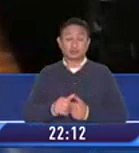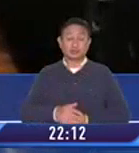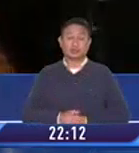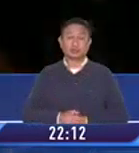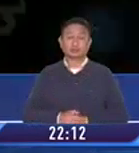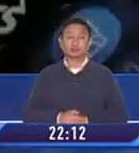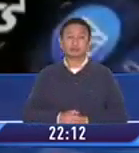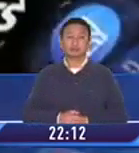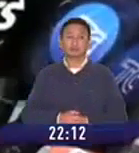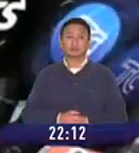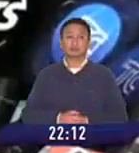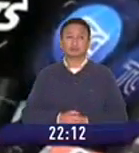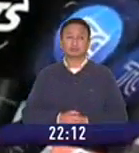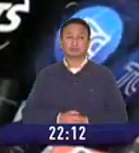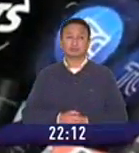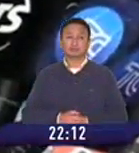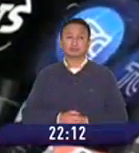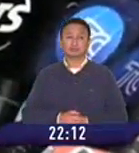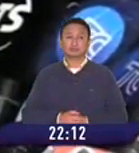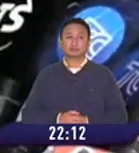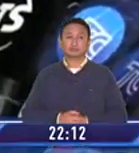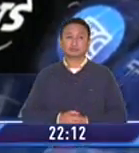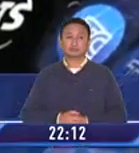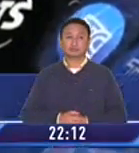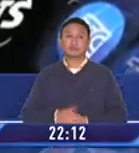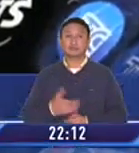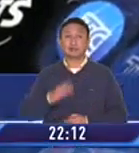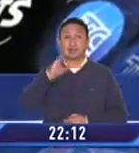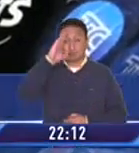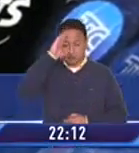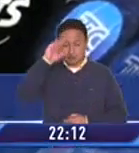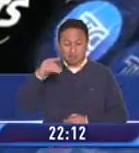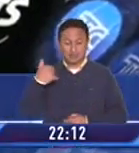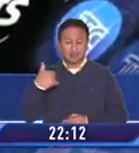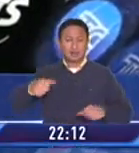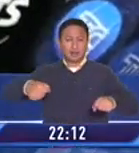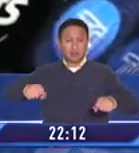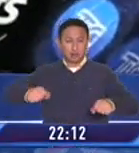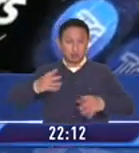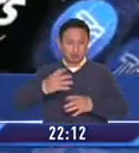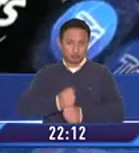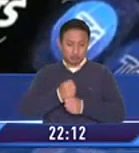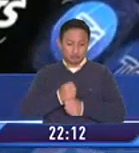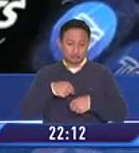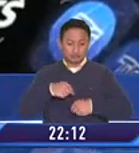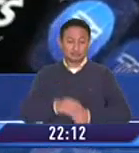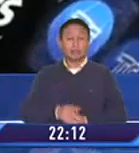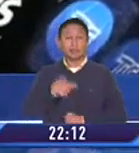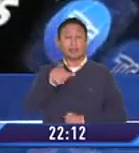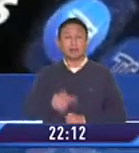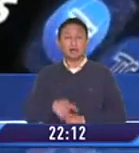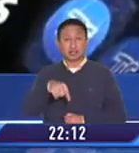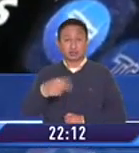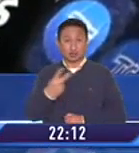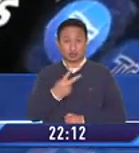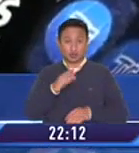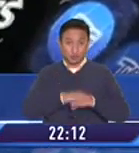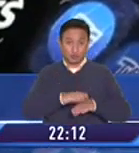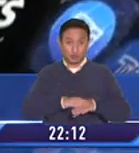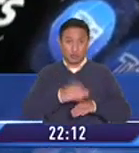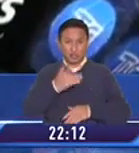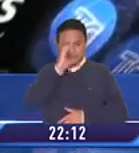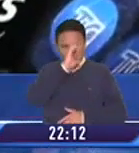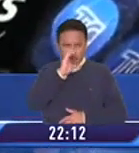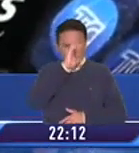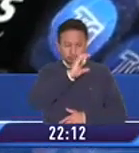del crimen. La policía ya tiene la motocicleta recuperada y está tras las pistas de quienes podrían ser los autores